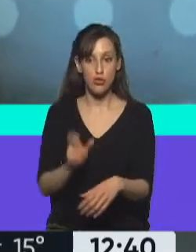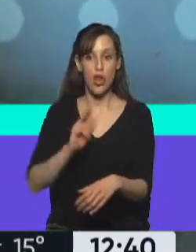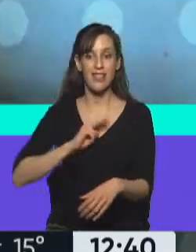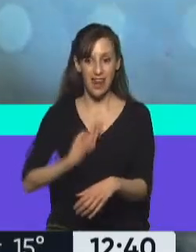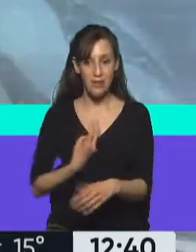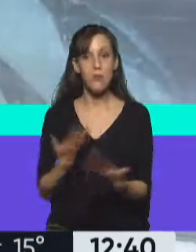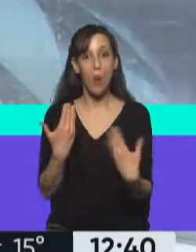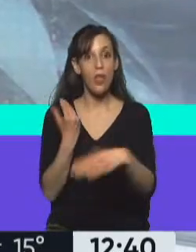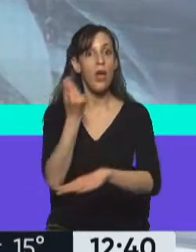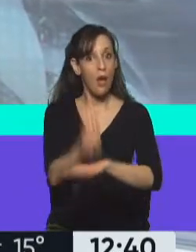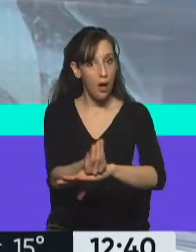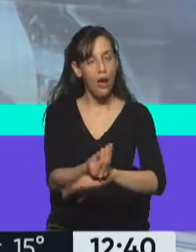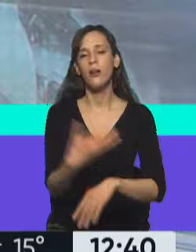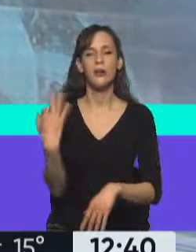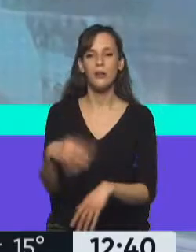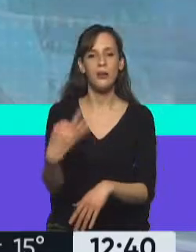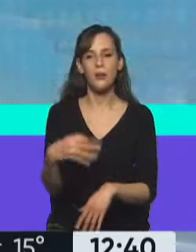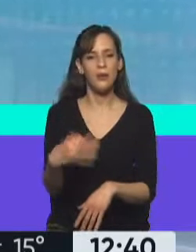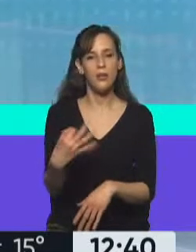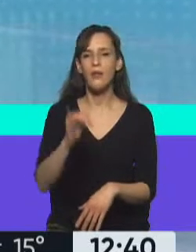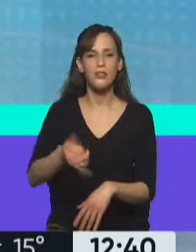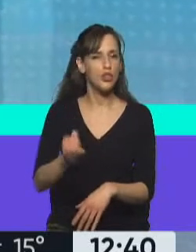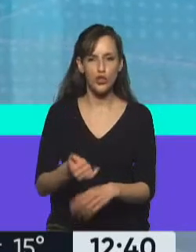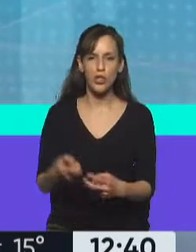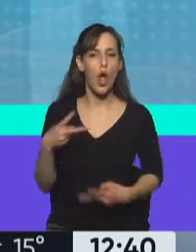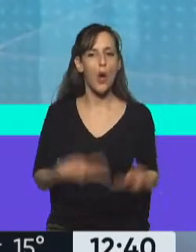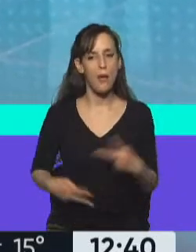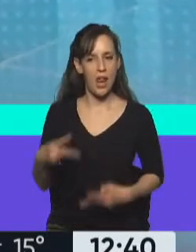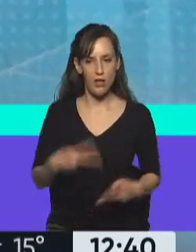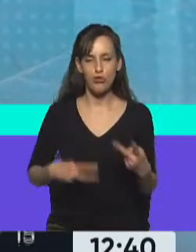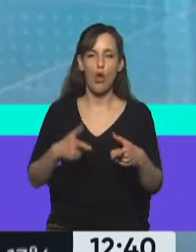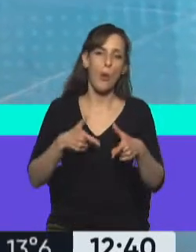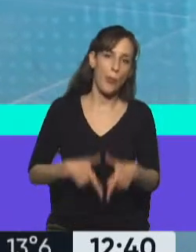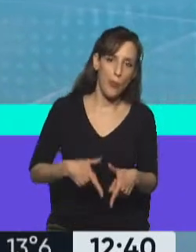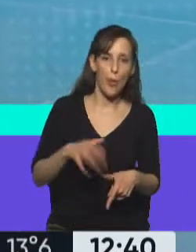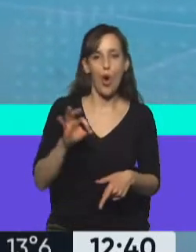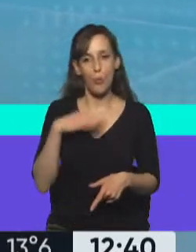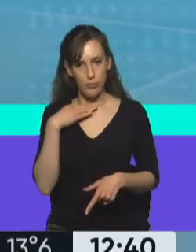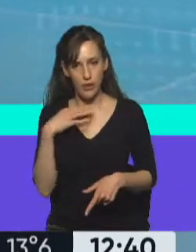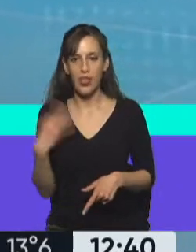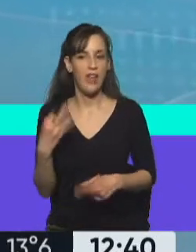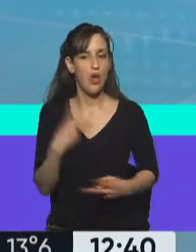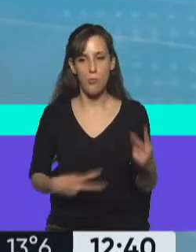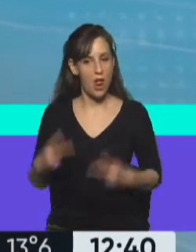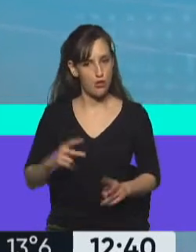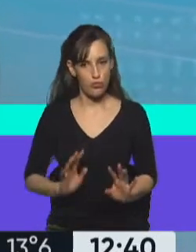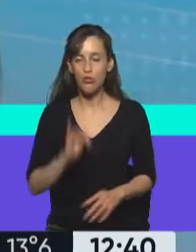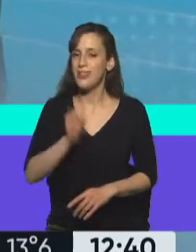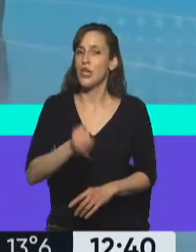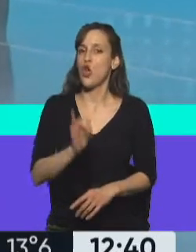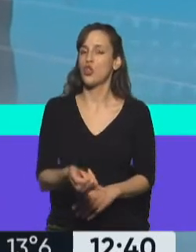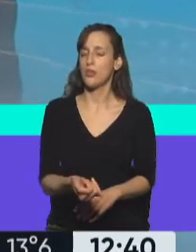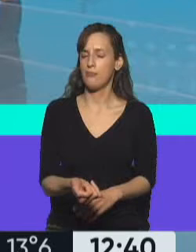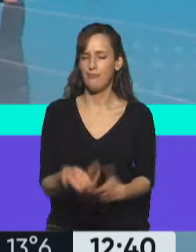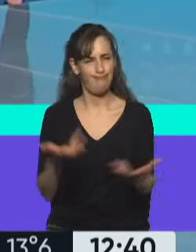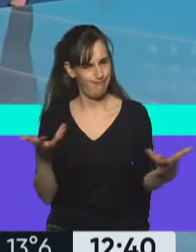que tener realizada la operación de genitales. Ajá. Bueno, eso se modificó. Ahora el criterio, el parámetro tenía que